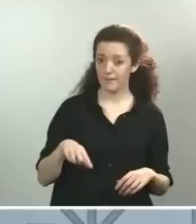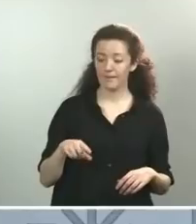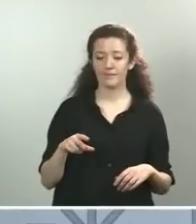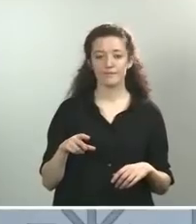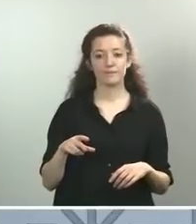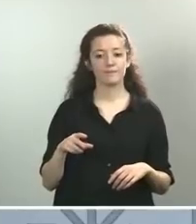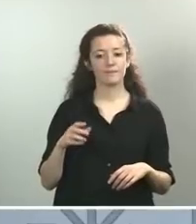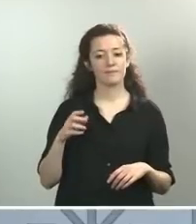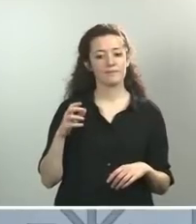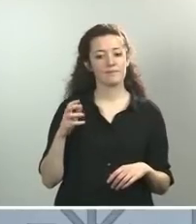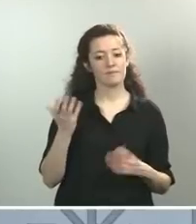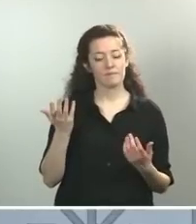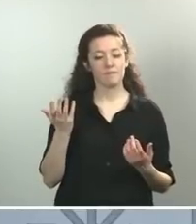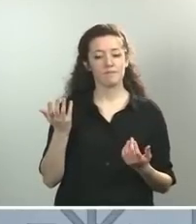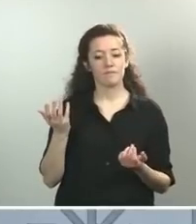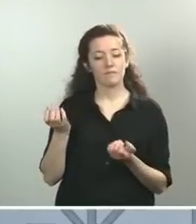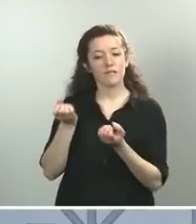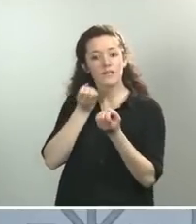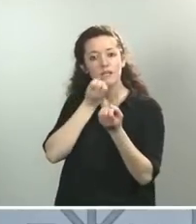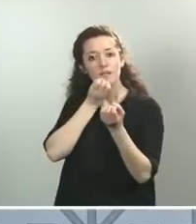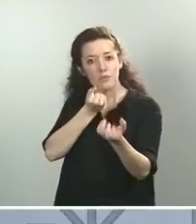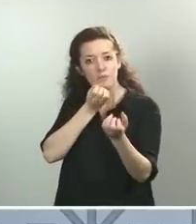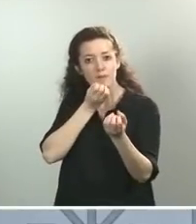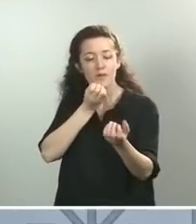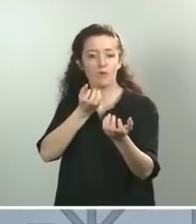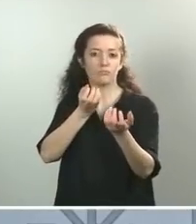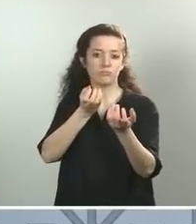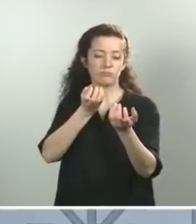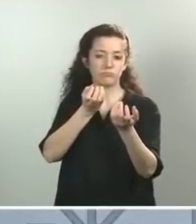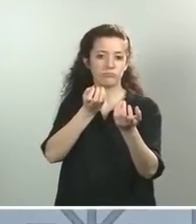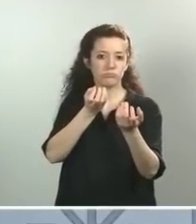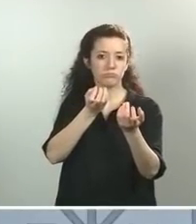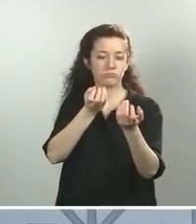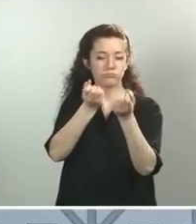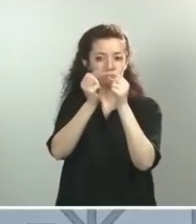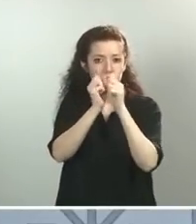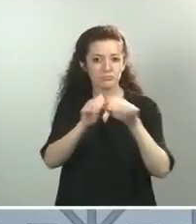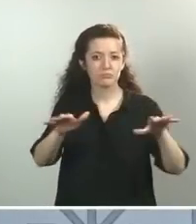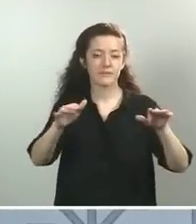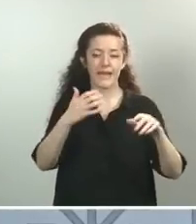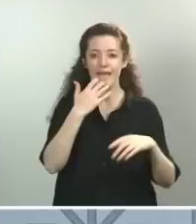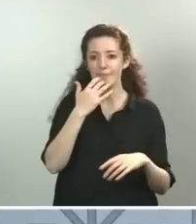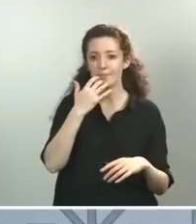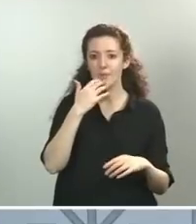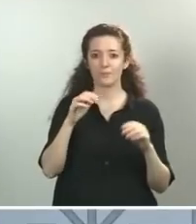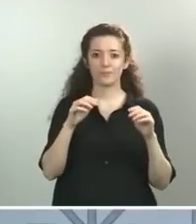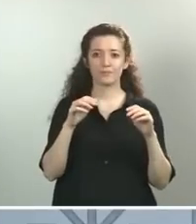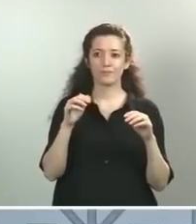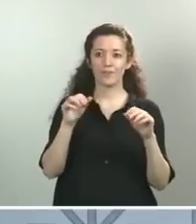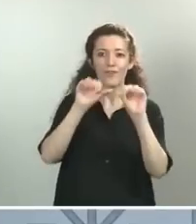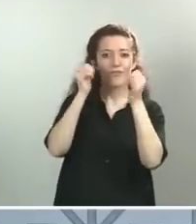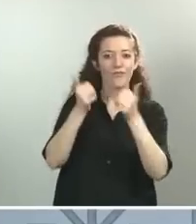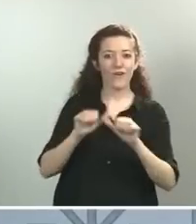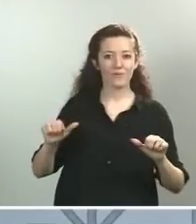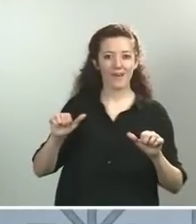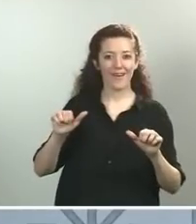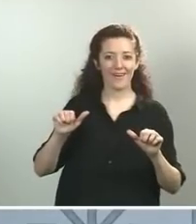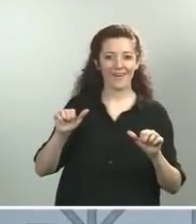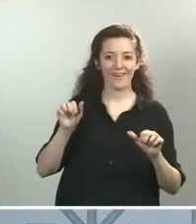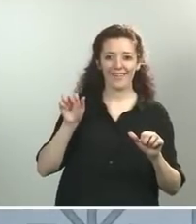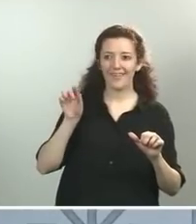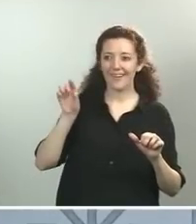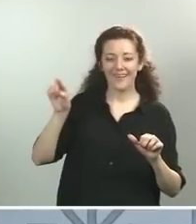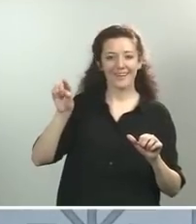fórmulas tecnológicas e pedagógicas de experiencias internacionales que están realizando a